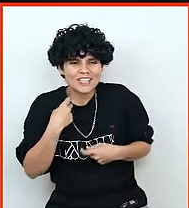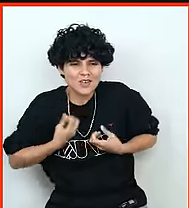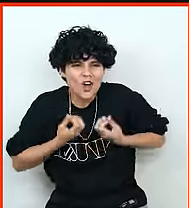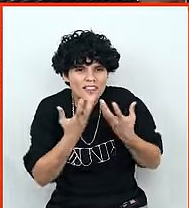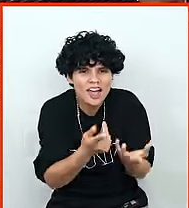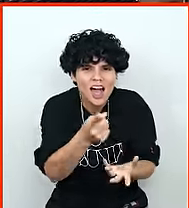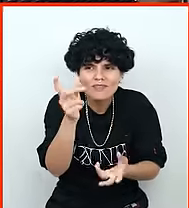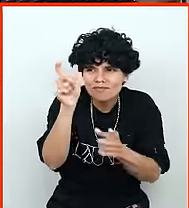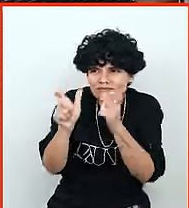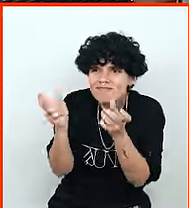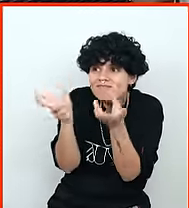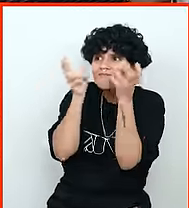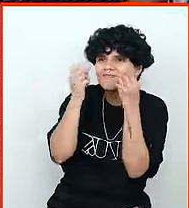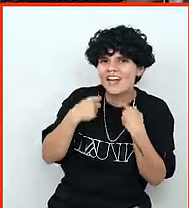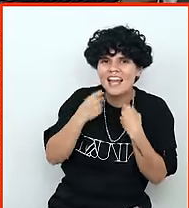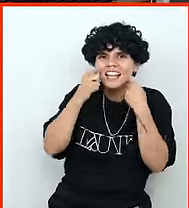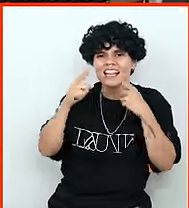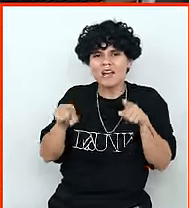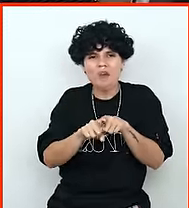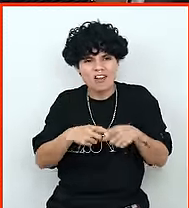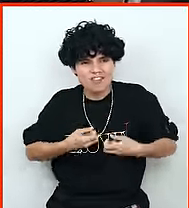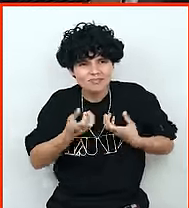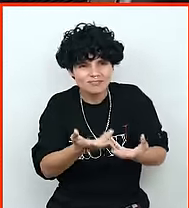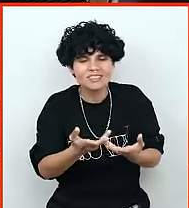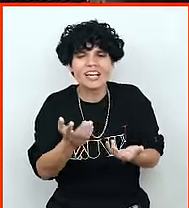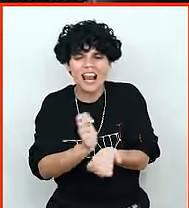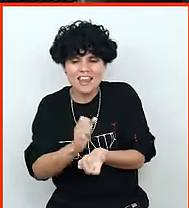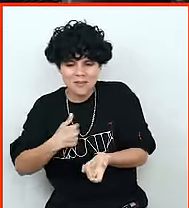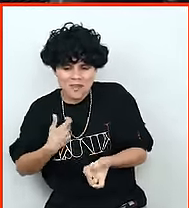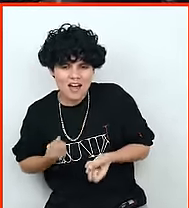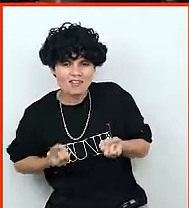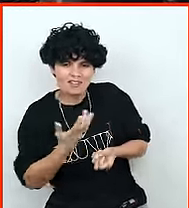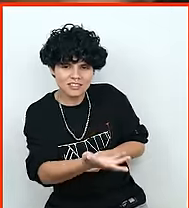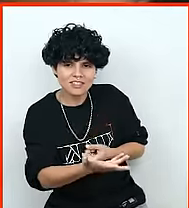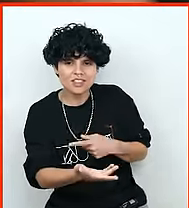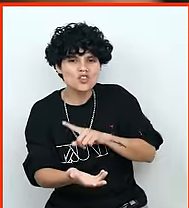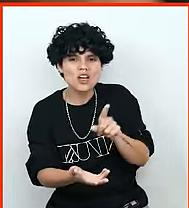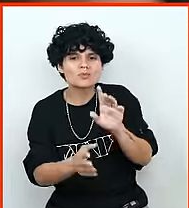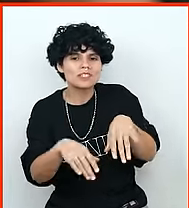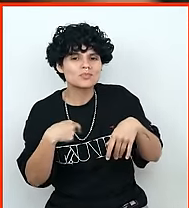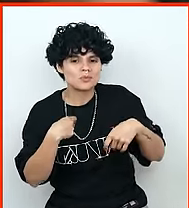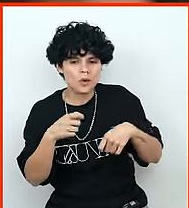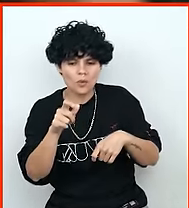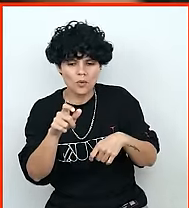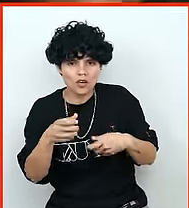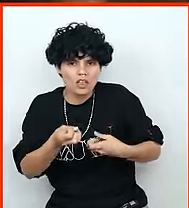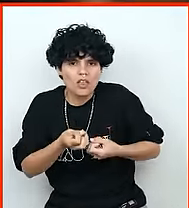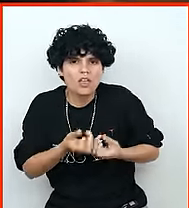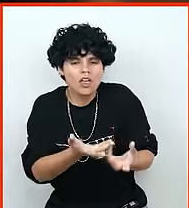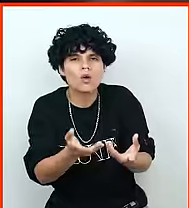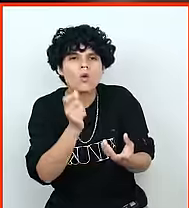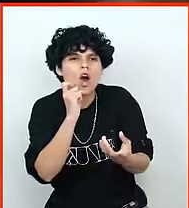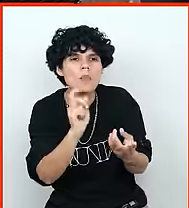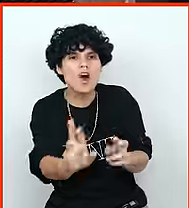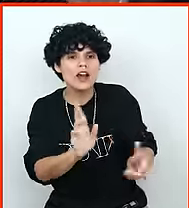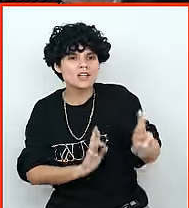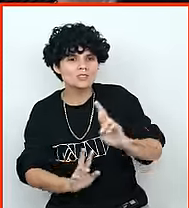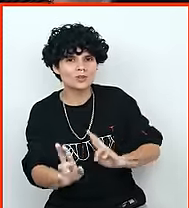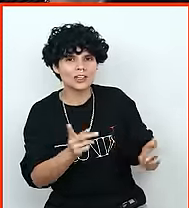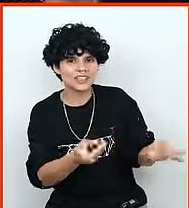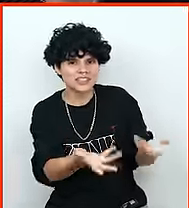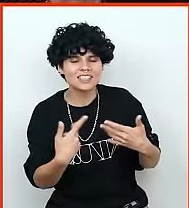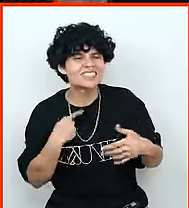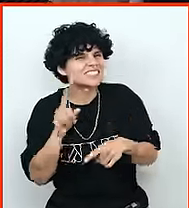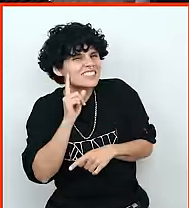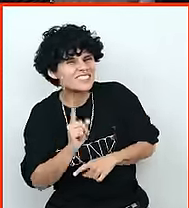como que parece que la energía proporcional que tú pones a algo, la energía que tú pones a una cosa es proporcional a la energía que expele esa la reacción también.